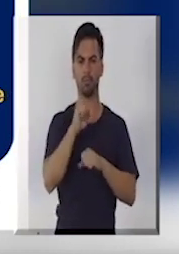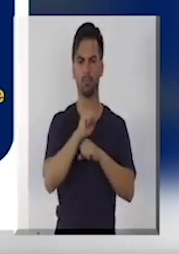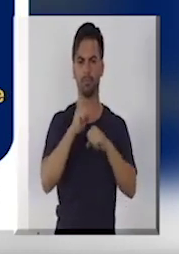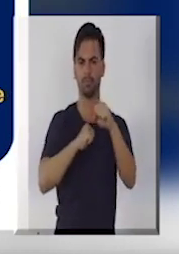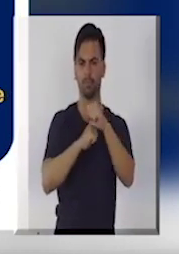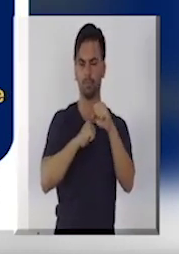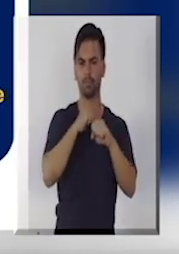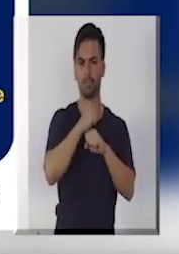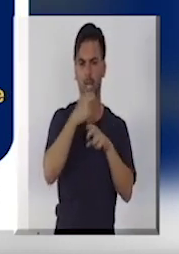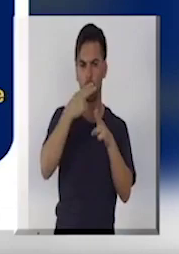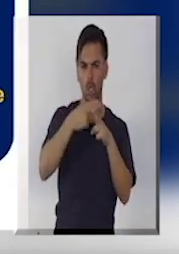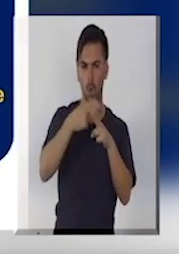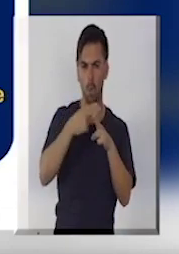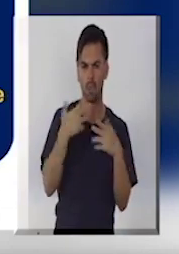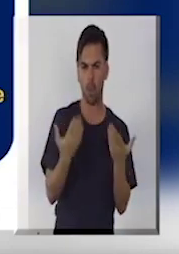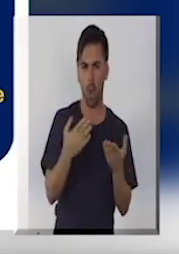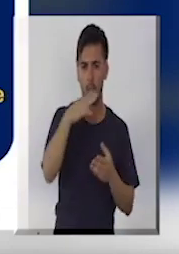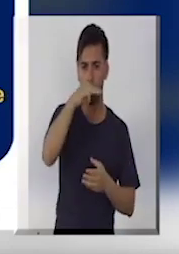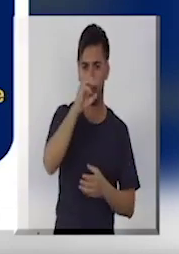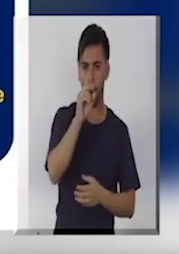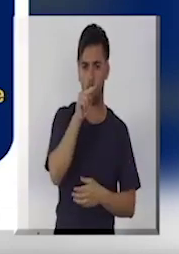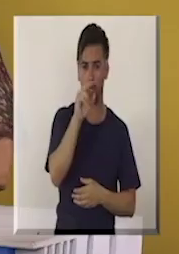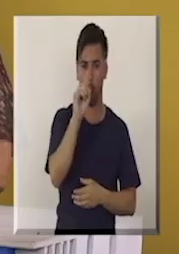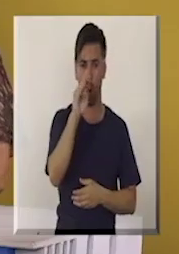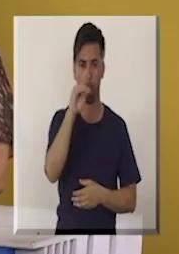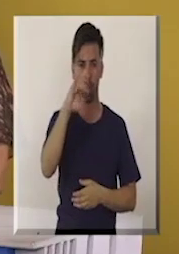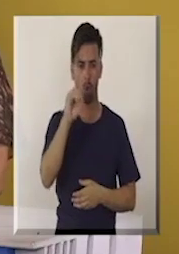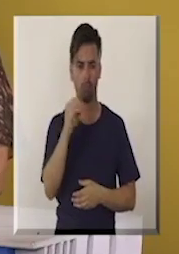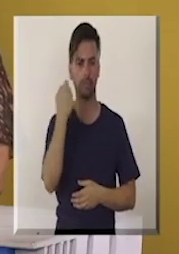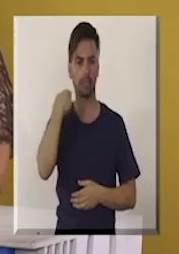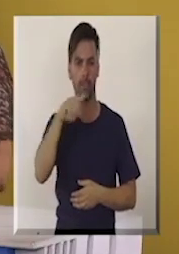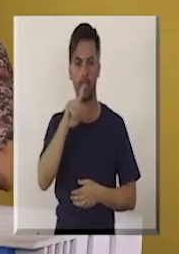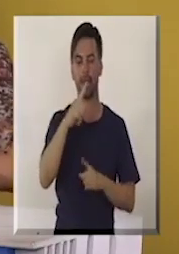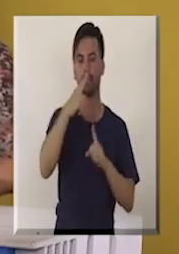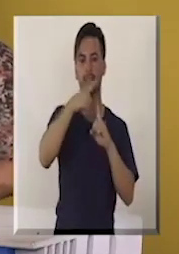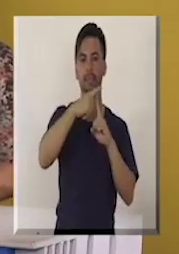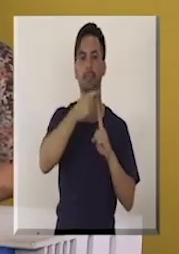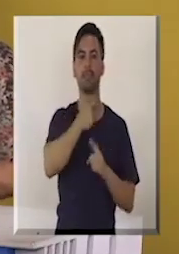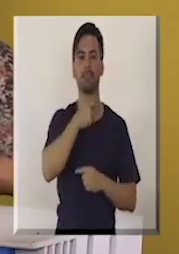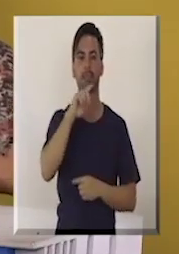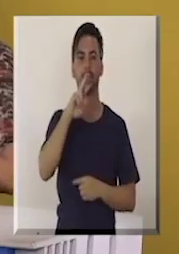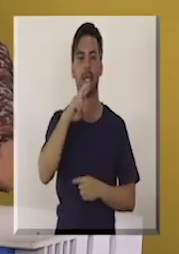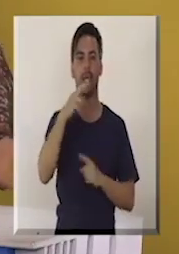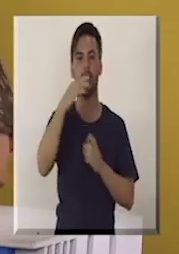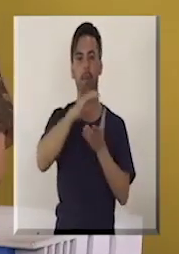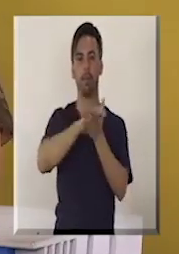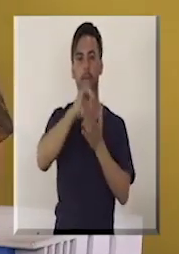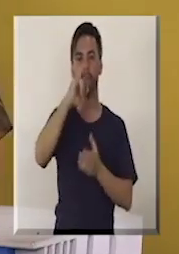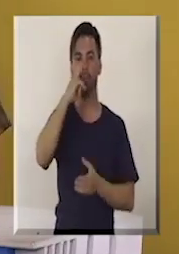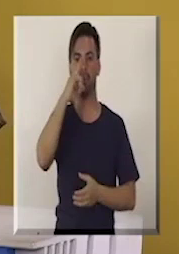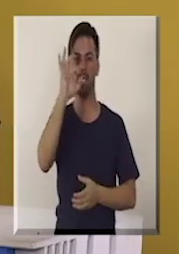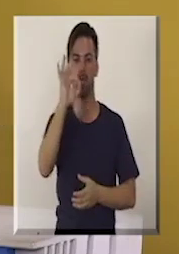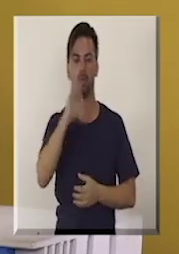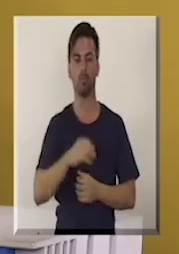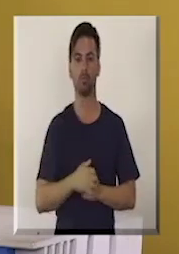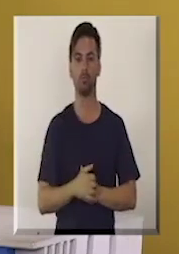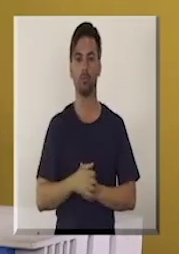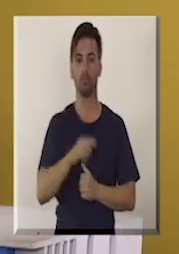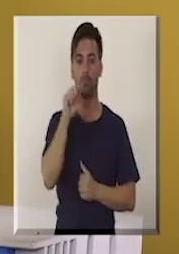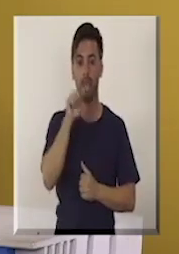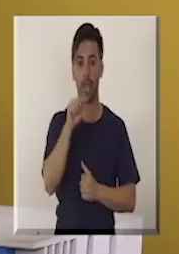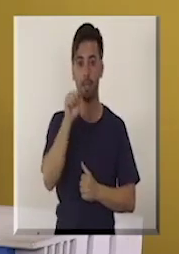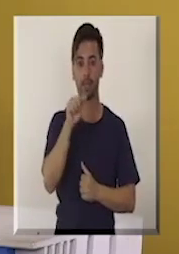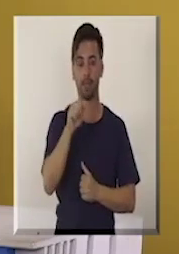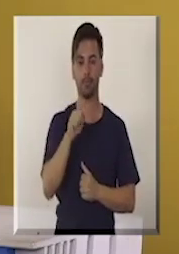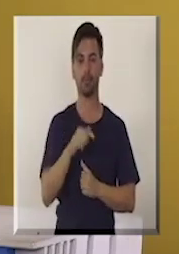término. ¿Comprendimos? Quiere decir que estamos en presencia de monomios y fracciones algebraicas, que